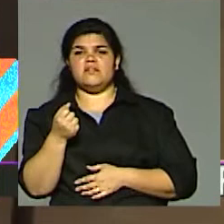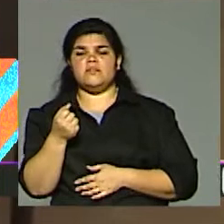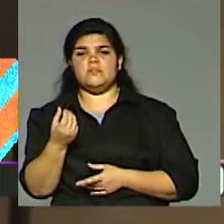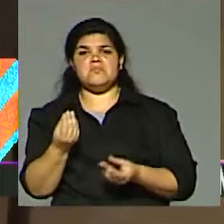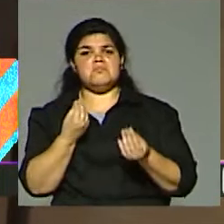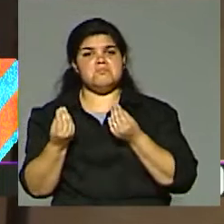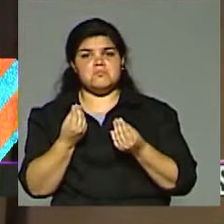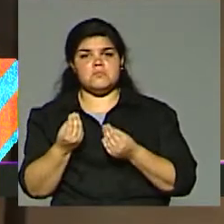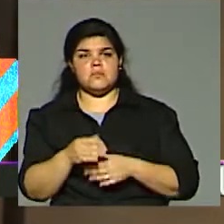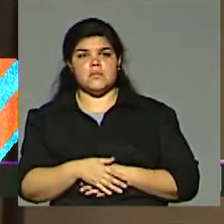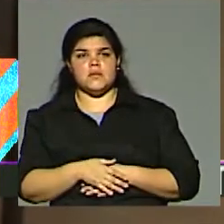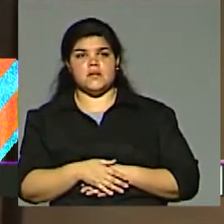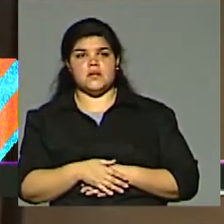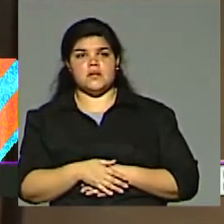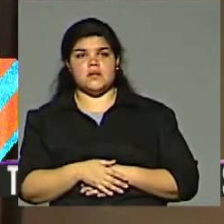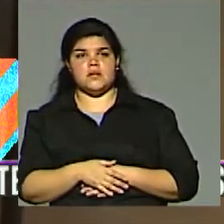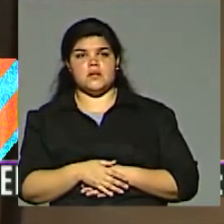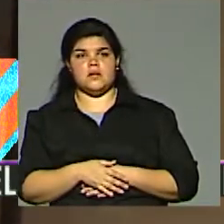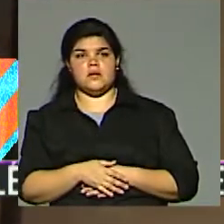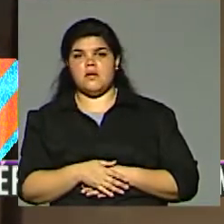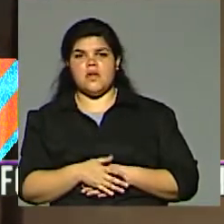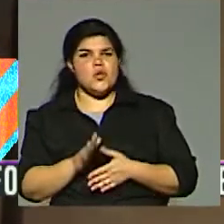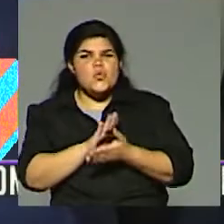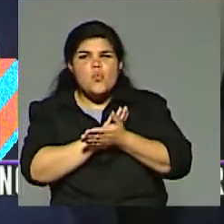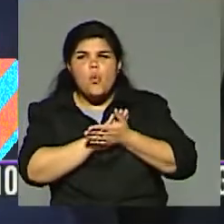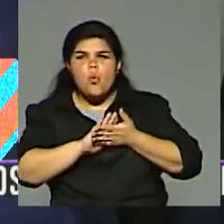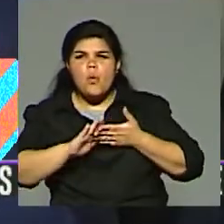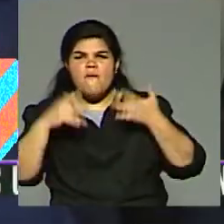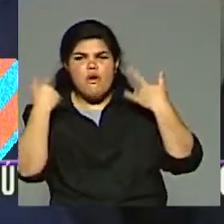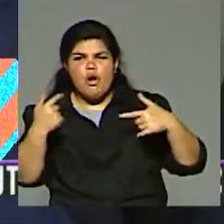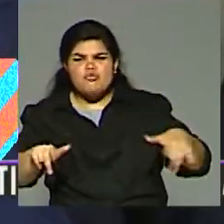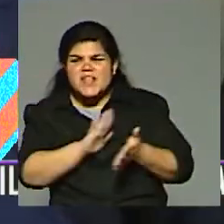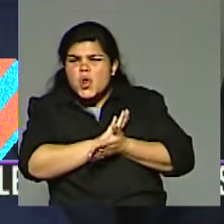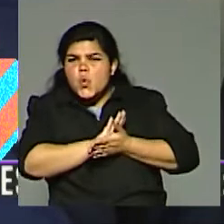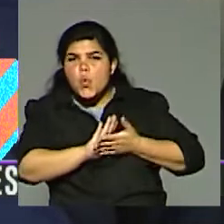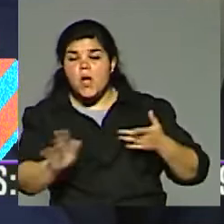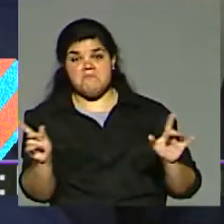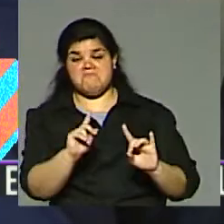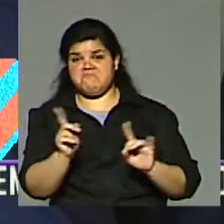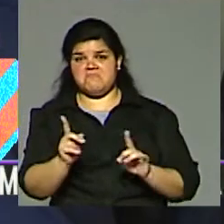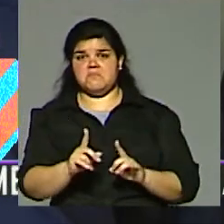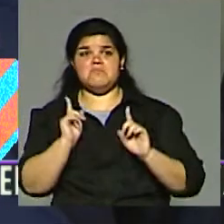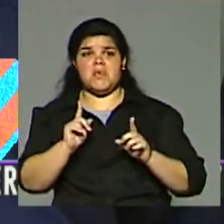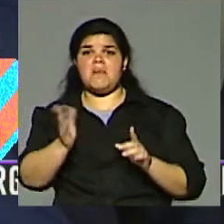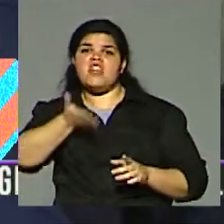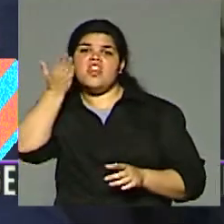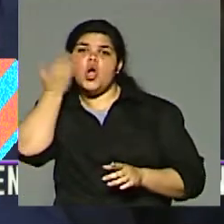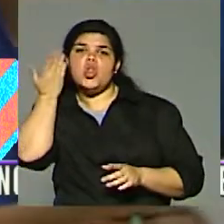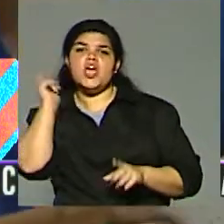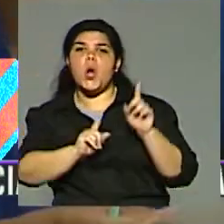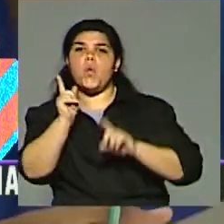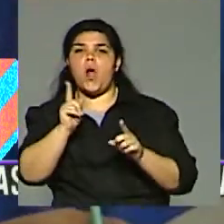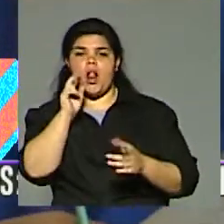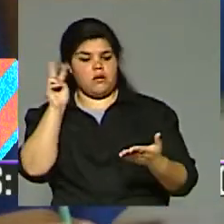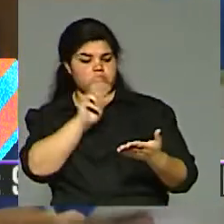digamos, enfoques demasiado nuevos. Si nosotros miramos, bueno, qué marcos teóricos sustentan, por ejemplo,